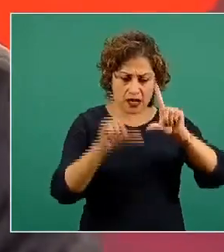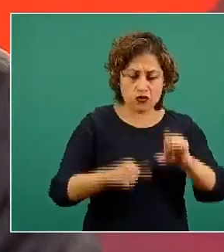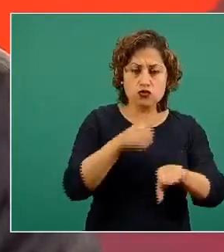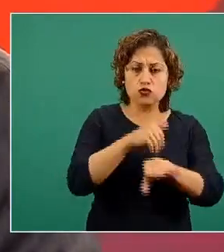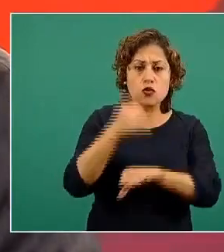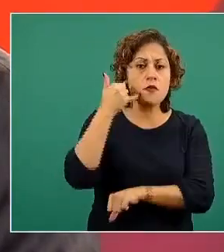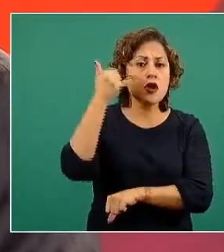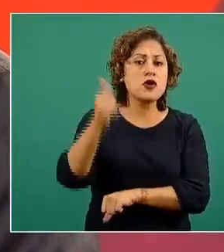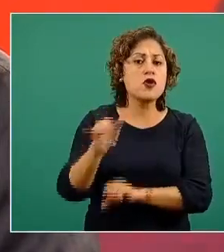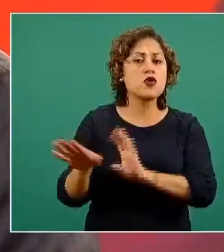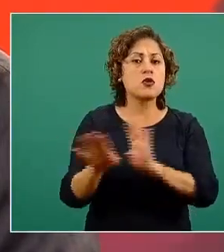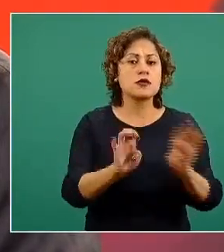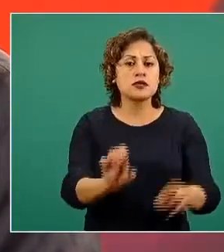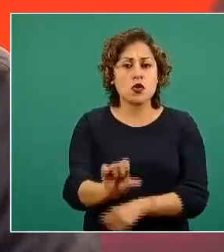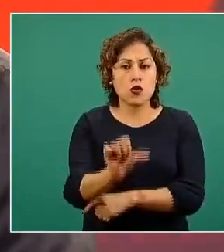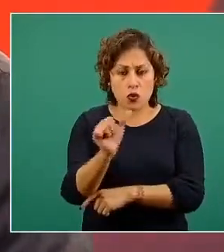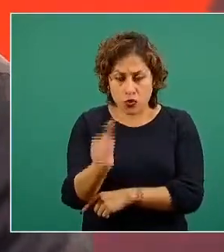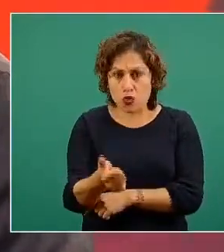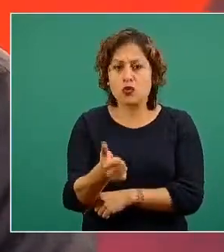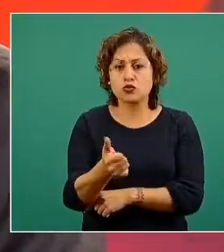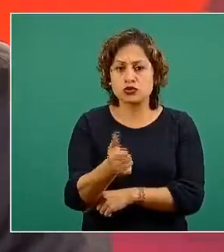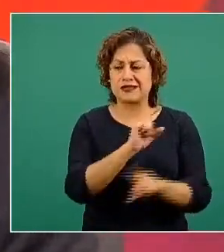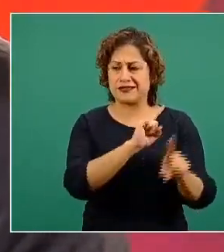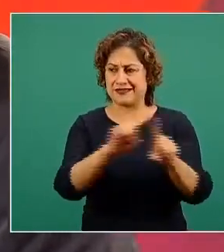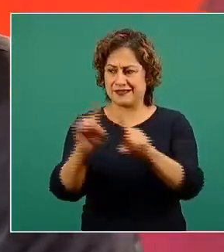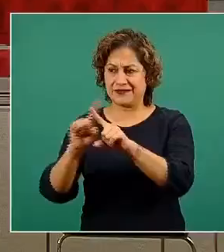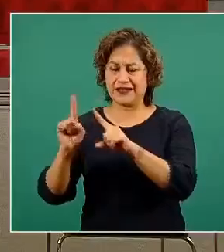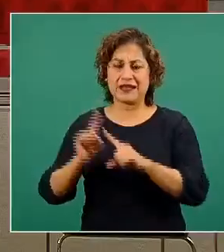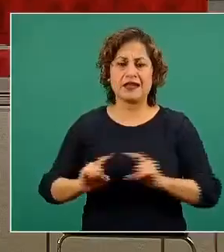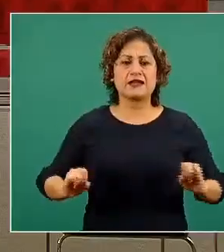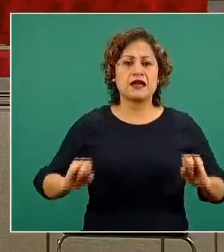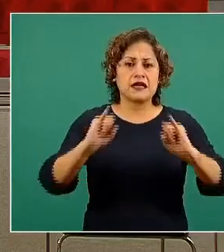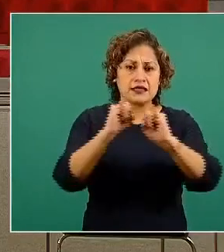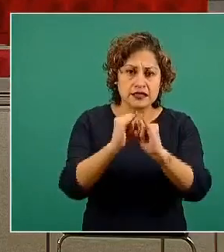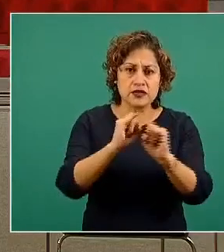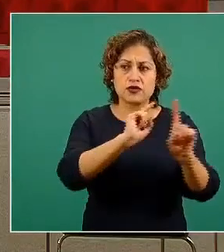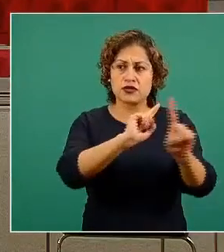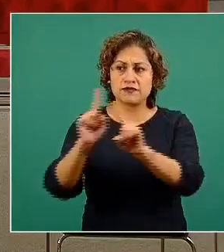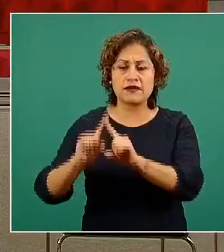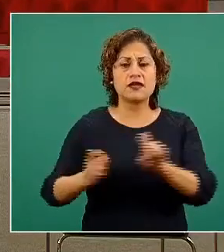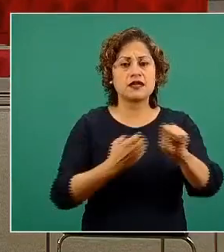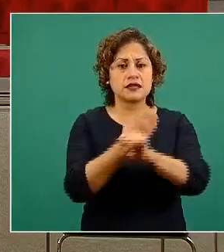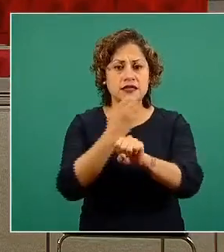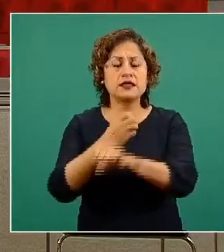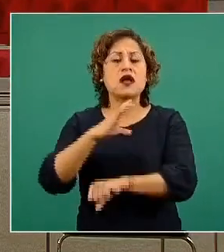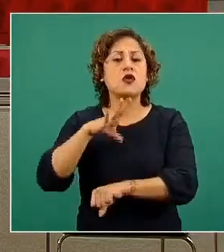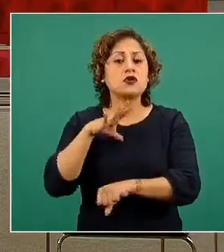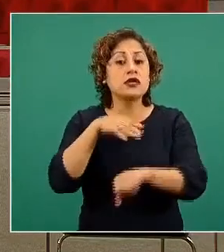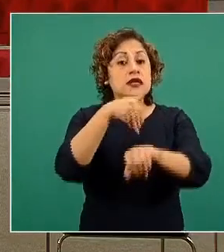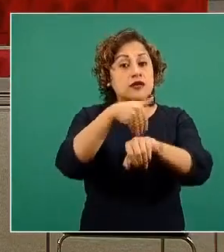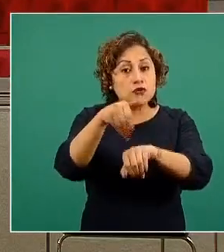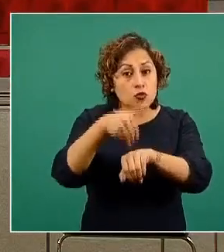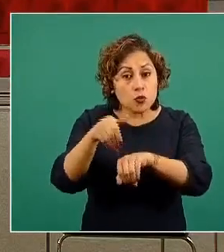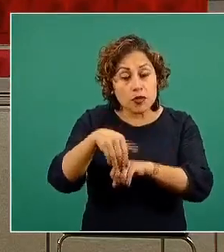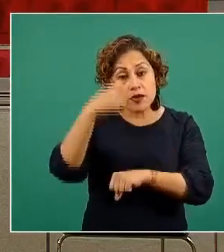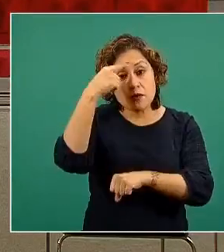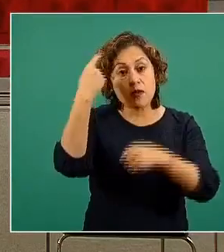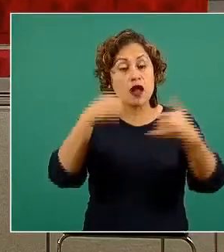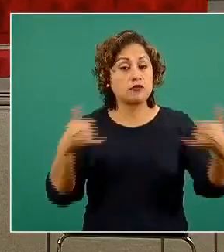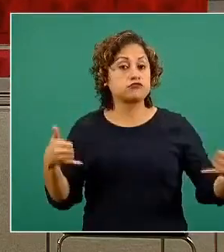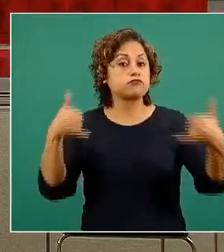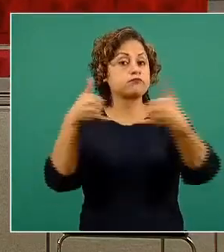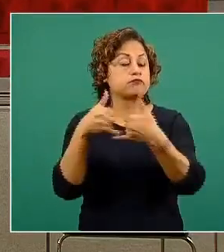hay números telefónicos locales. Todas las entidades federativas tienen establecido mecanismos también de monitoreo y de